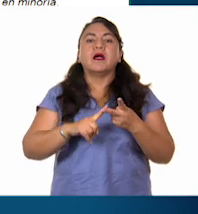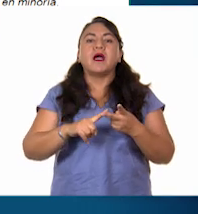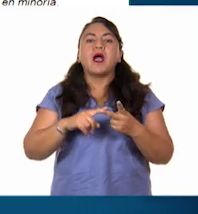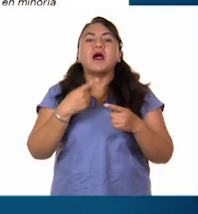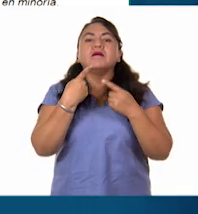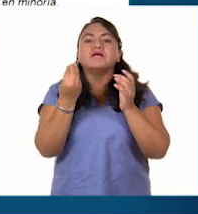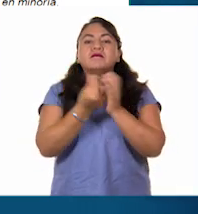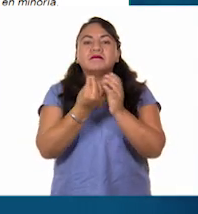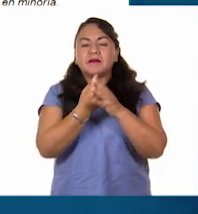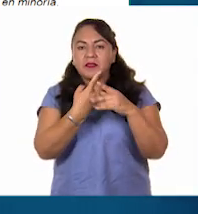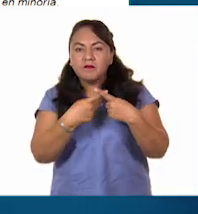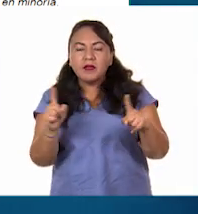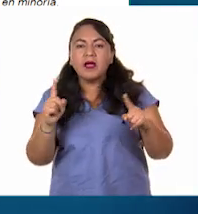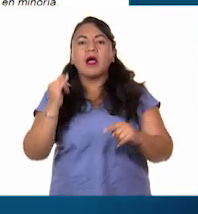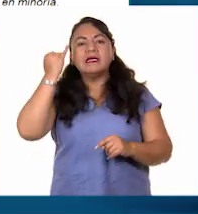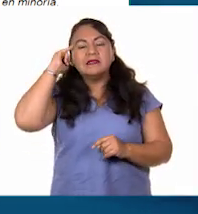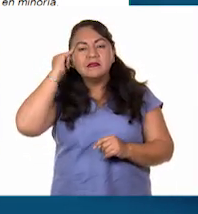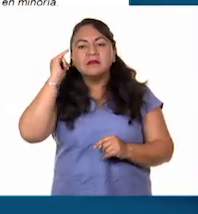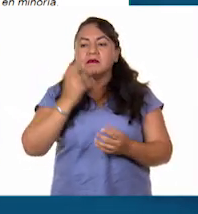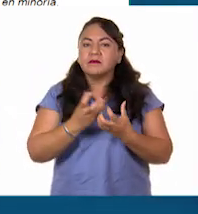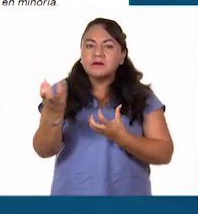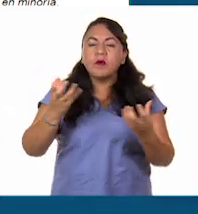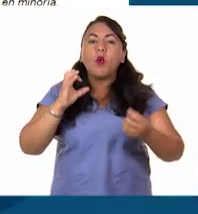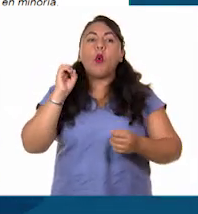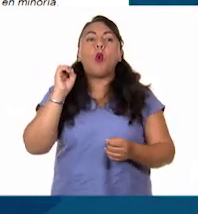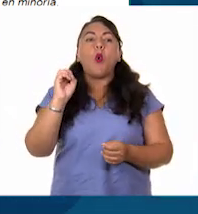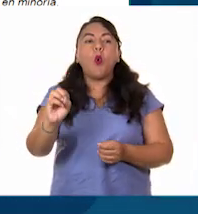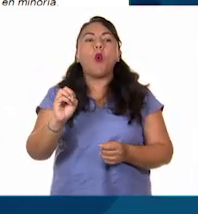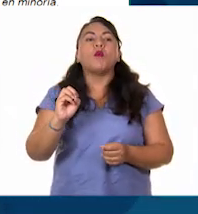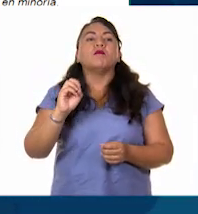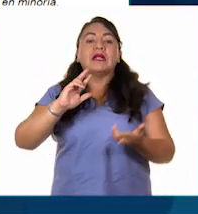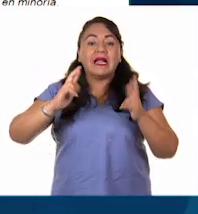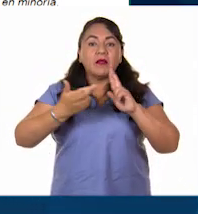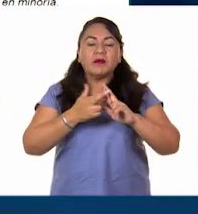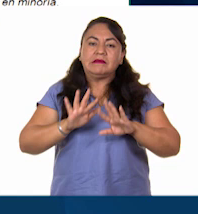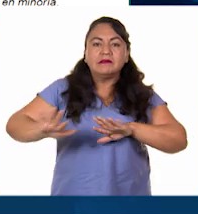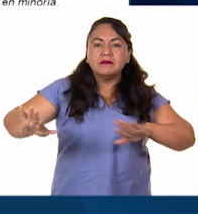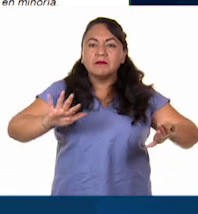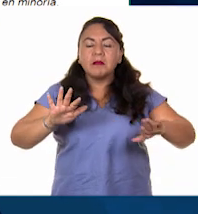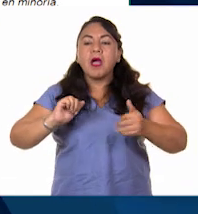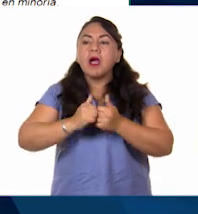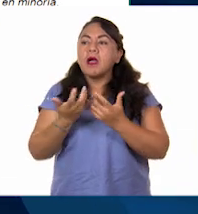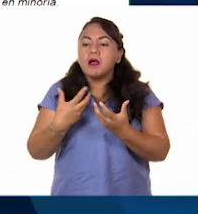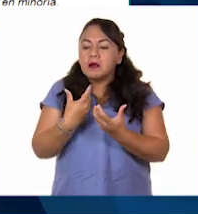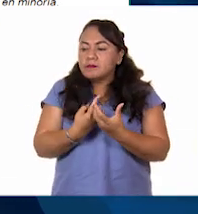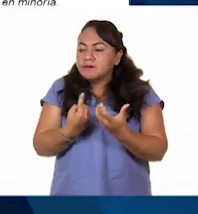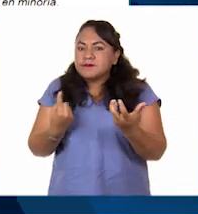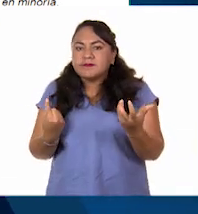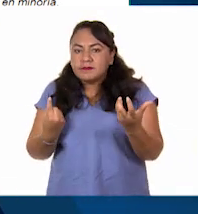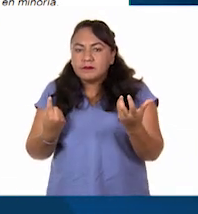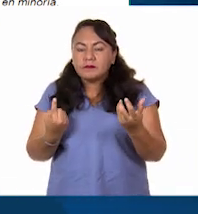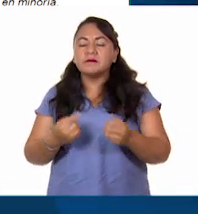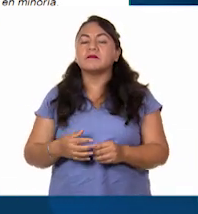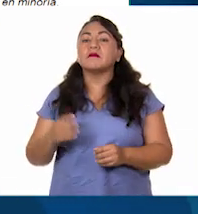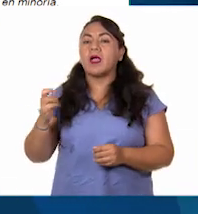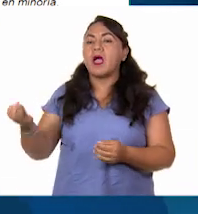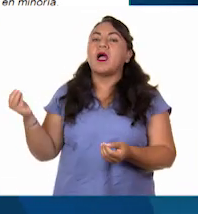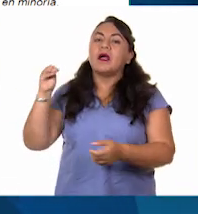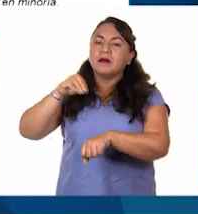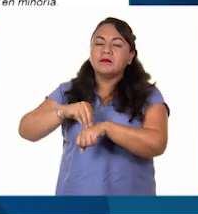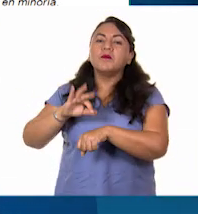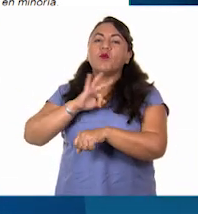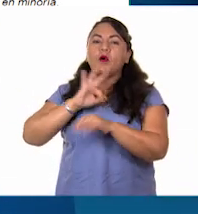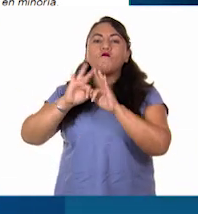religioso que lo coloca en minoría. Entonces, ponen en el mismo listado formas de comportamientos que